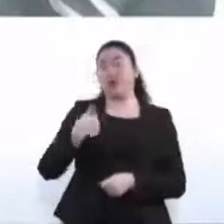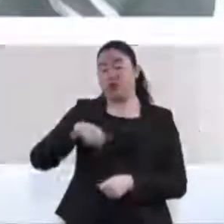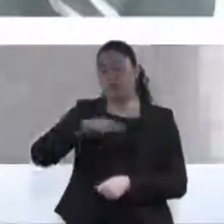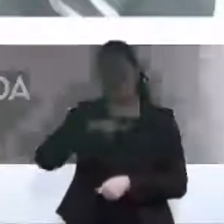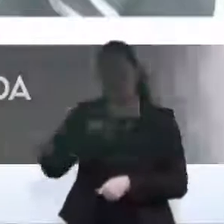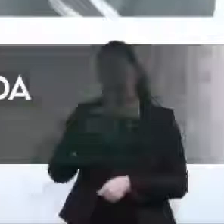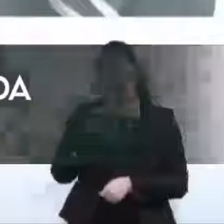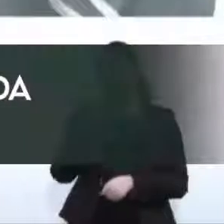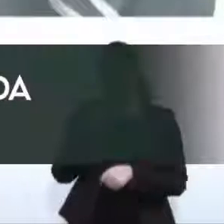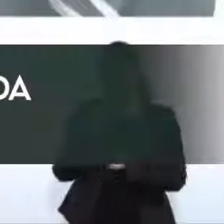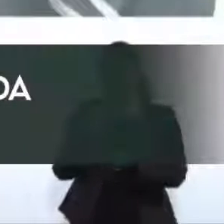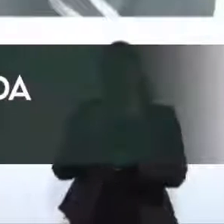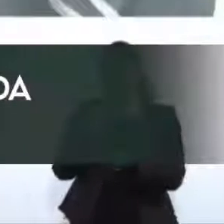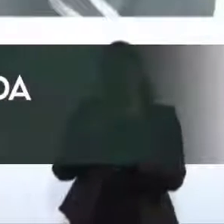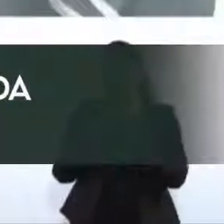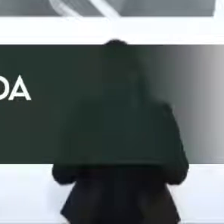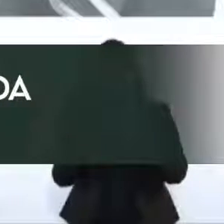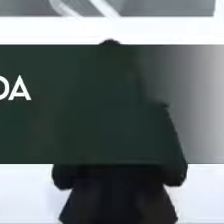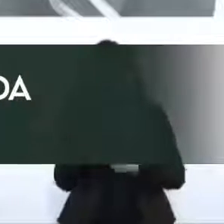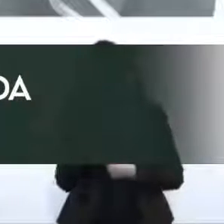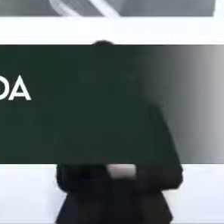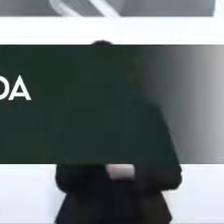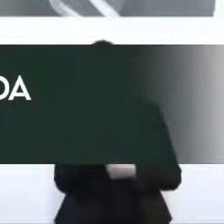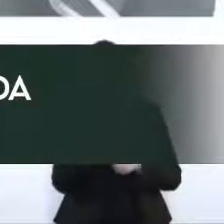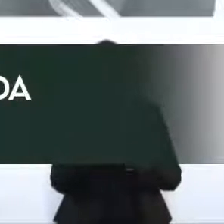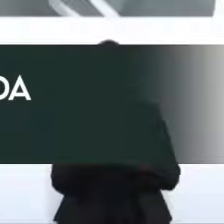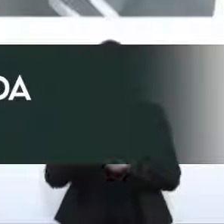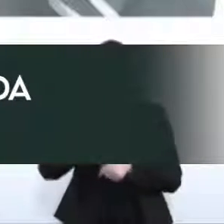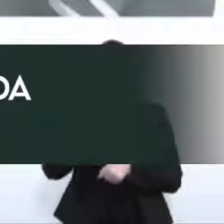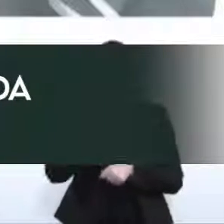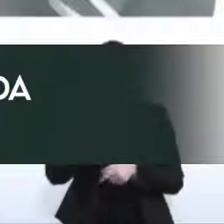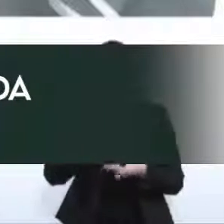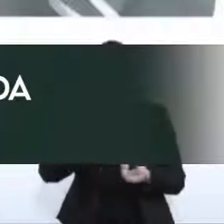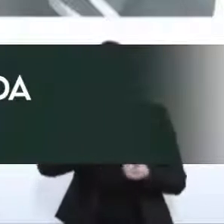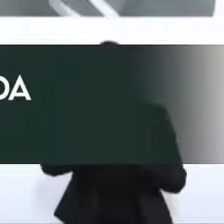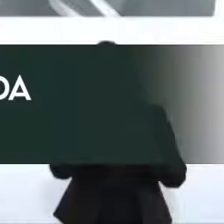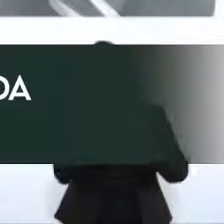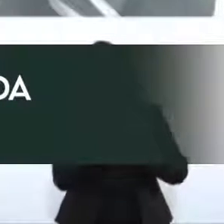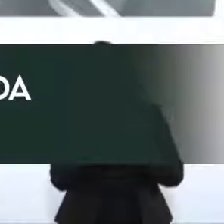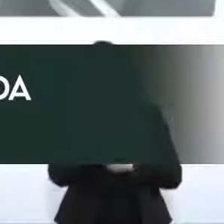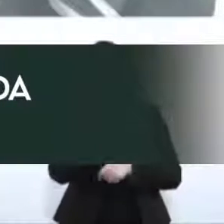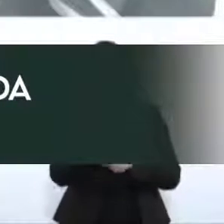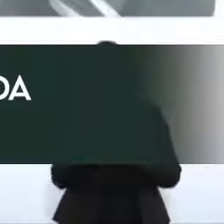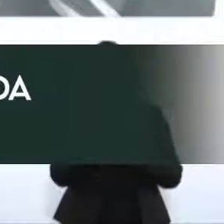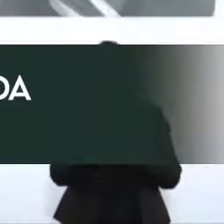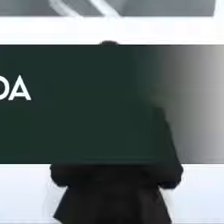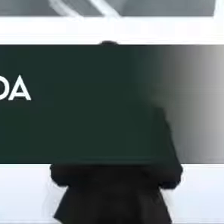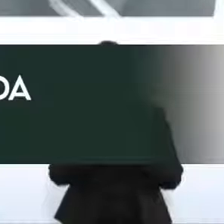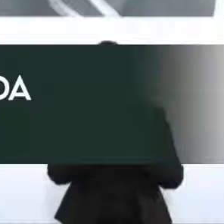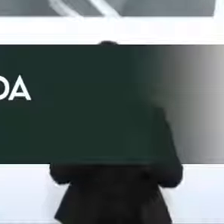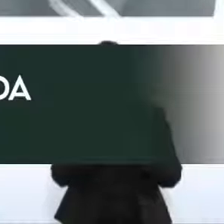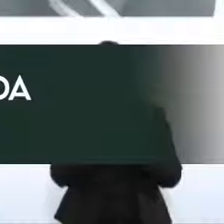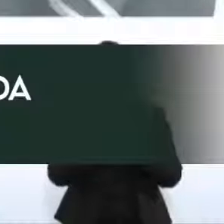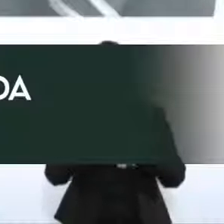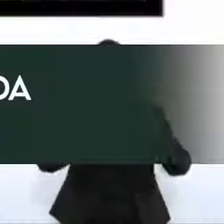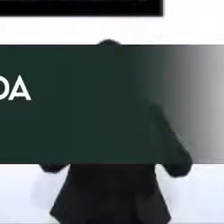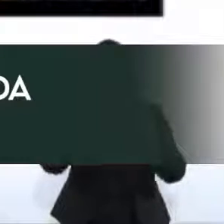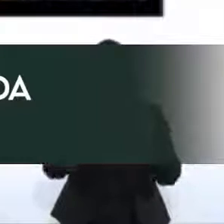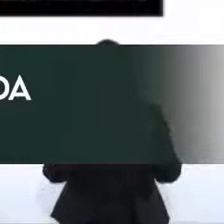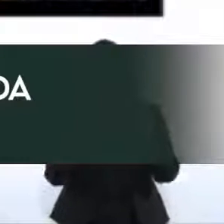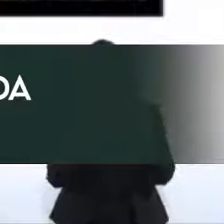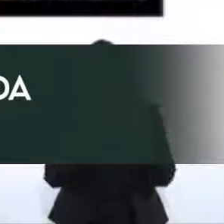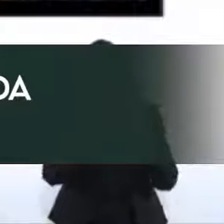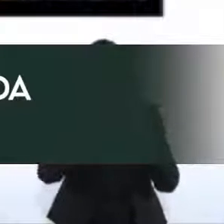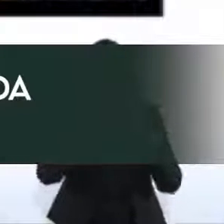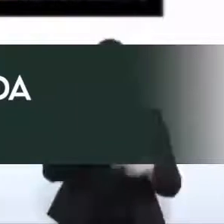Tras asegurar que la Ciudad de México será la más conectada del mundo entre finales de octubre y noviembre, el gobierno de Claudia Sheinbaum anunció la